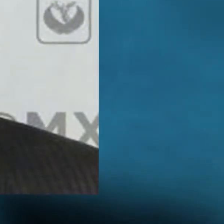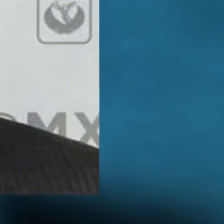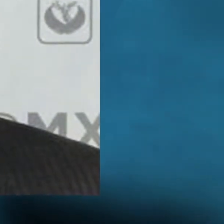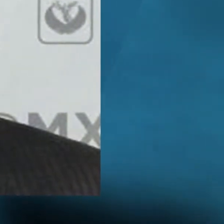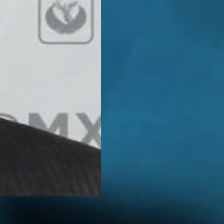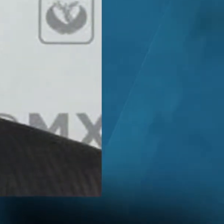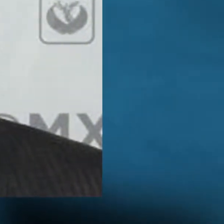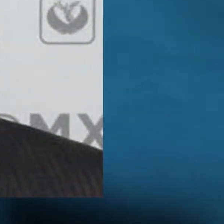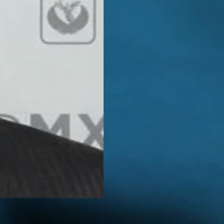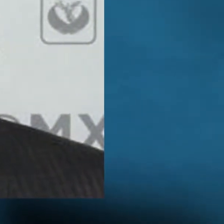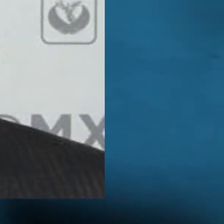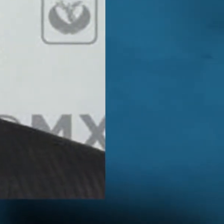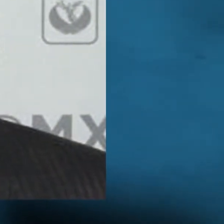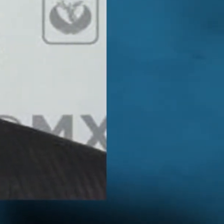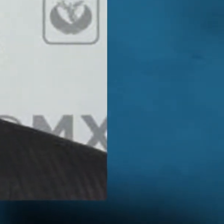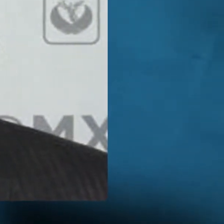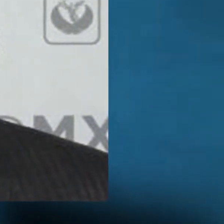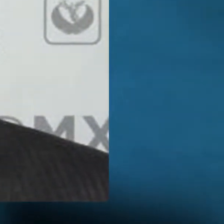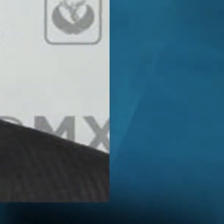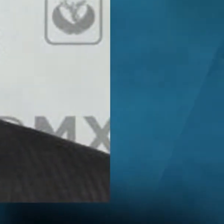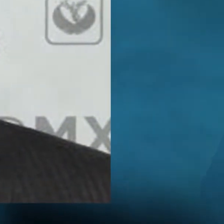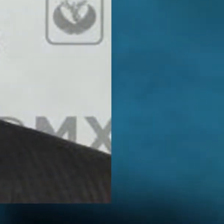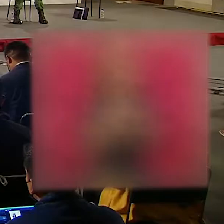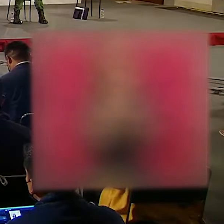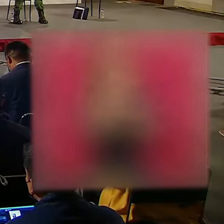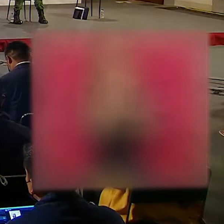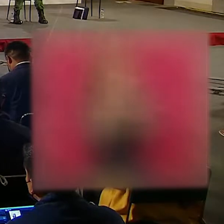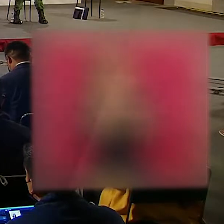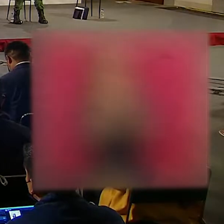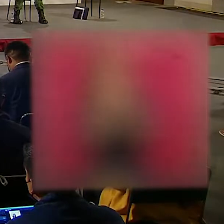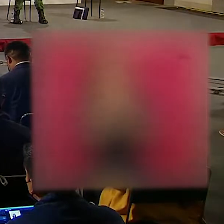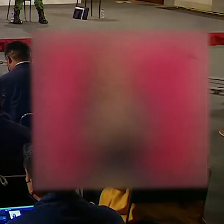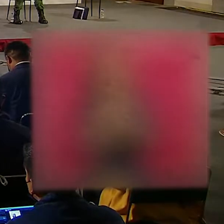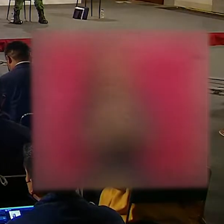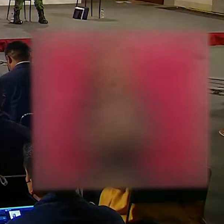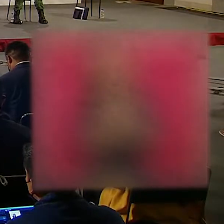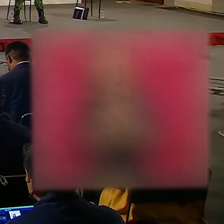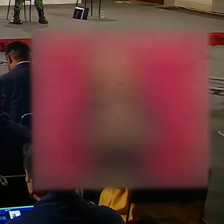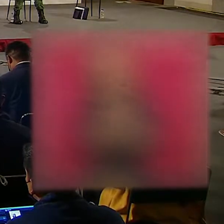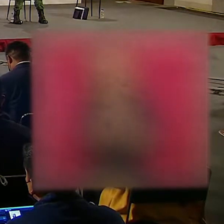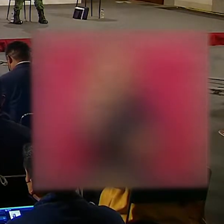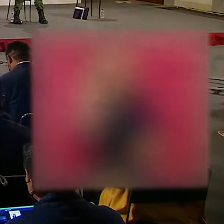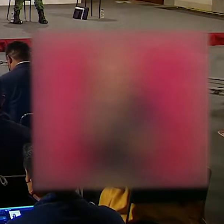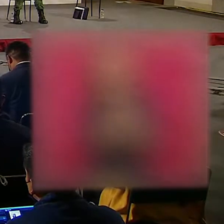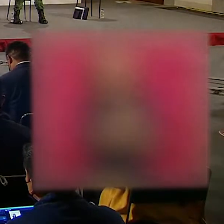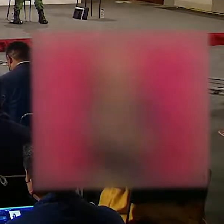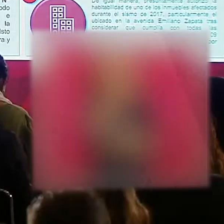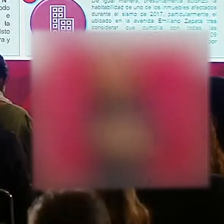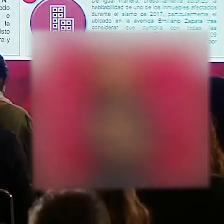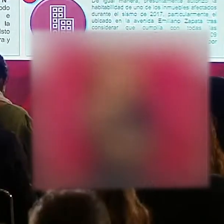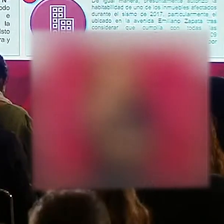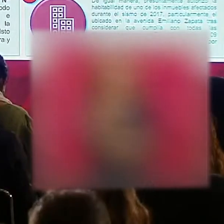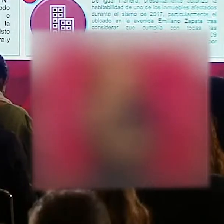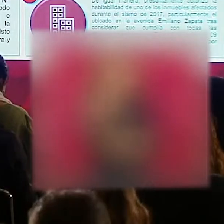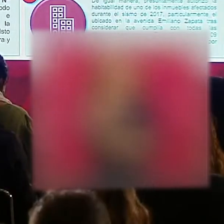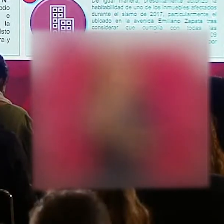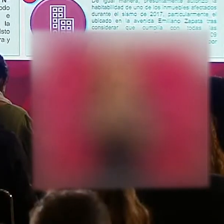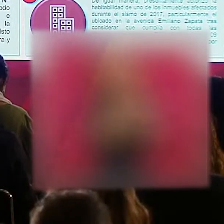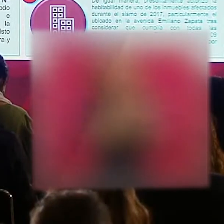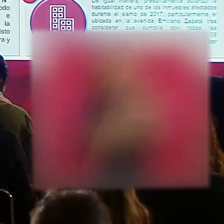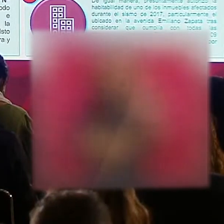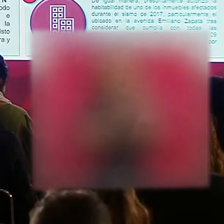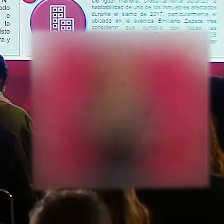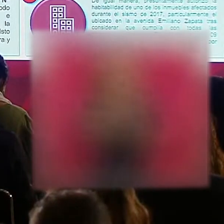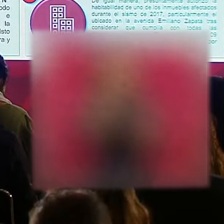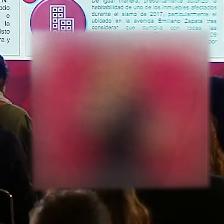alcaldía entre 2006 y 2018. Sobre el tema, el presidente Andrés Manuel López Obrador celebró que la autoridad